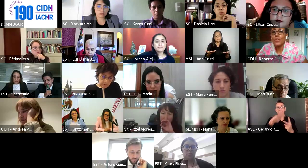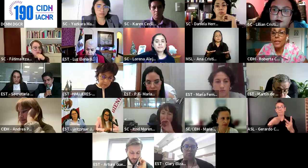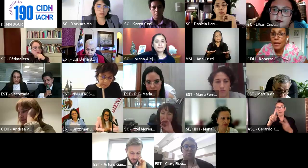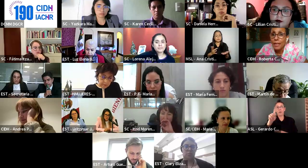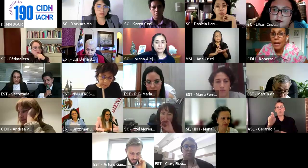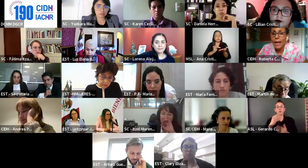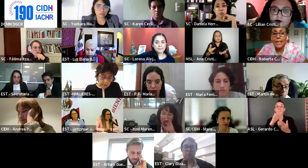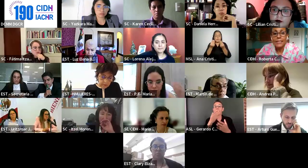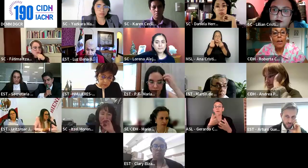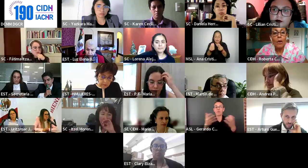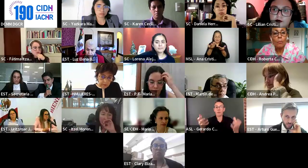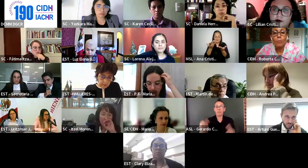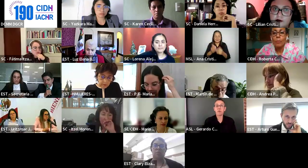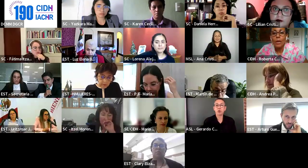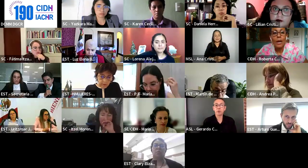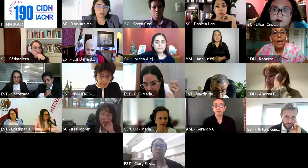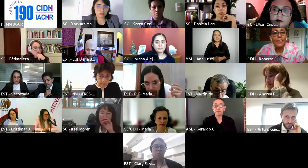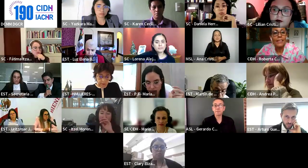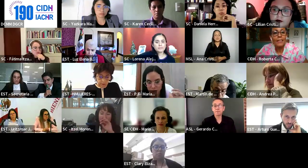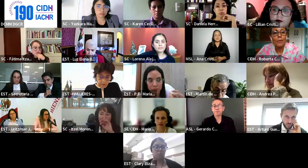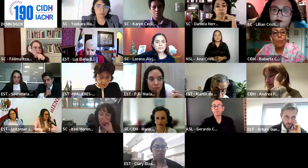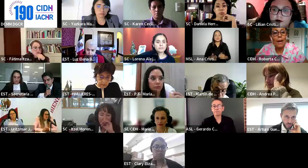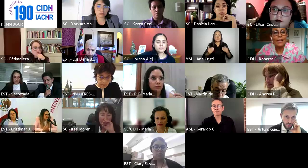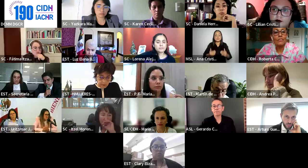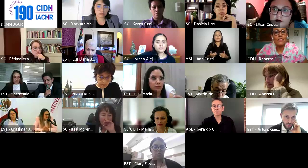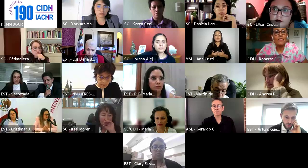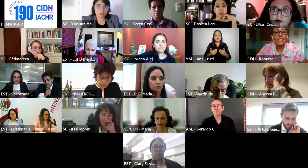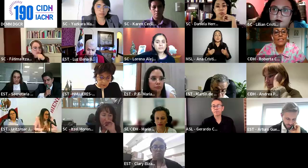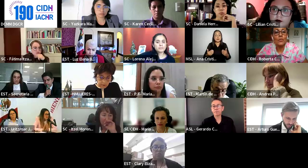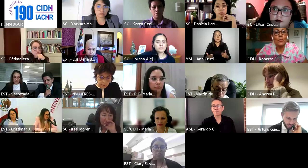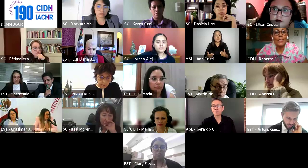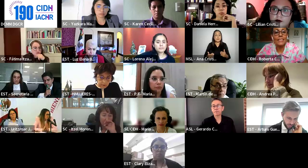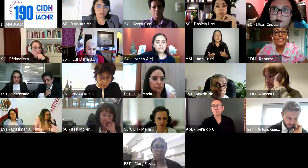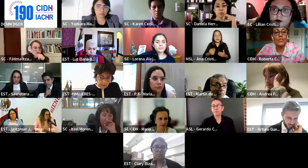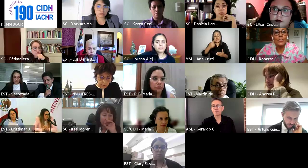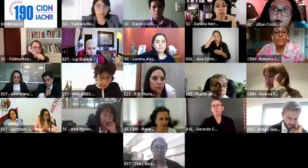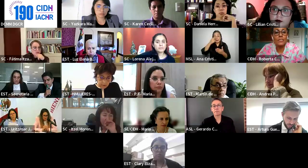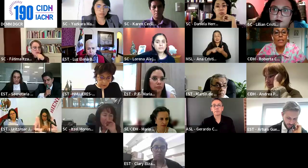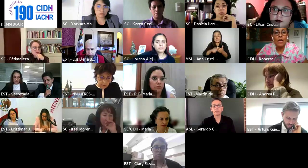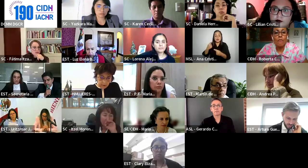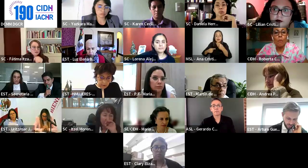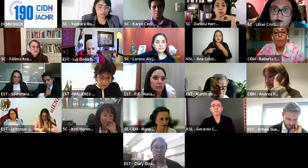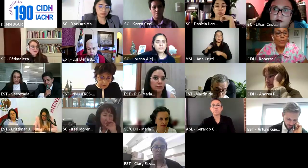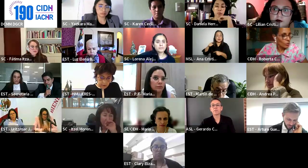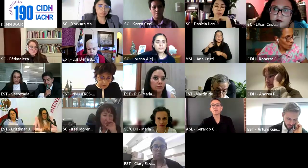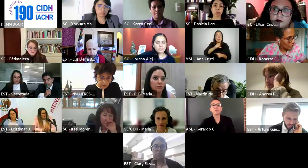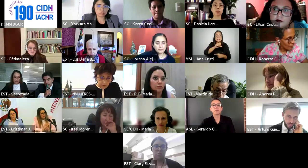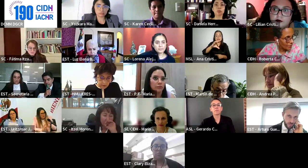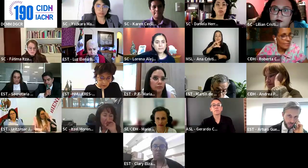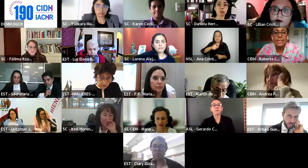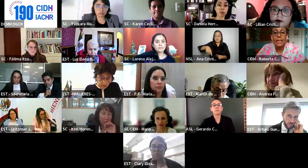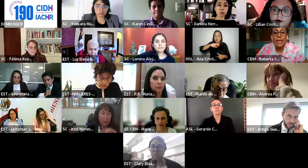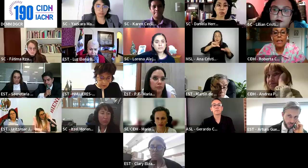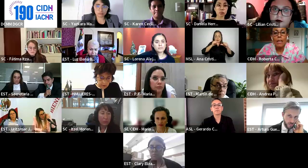very much. And now I think we go back to civil society organizations for